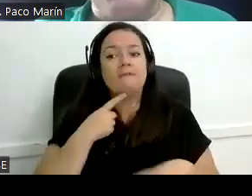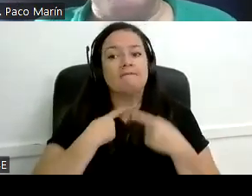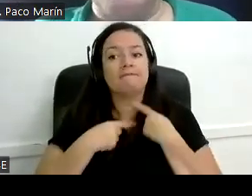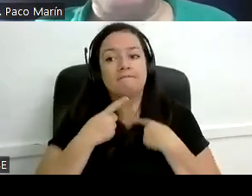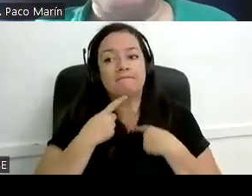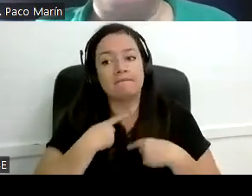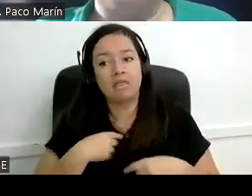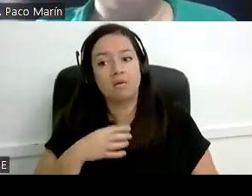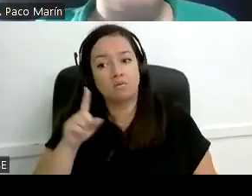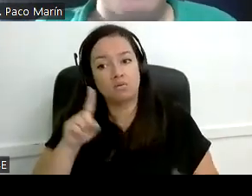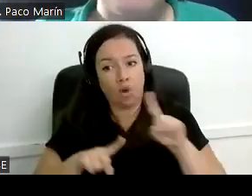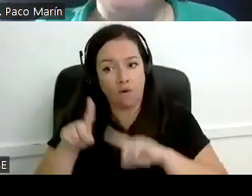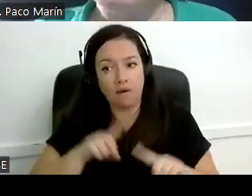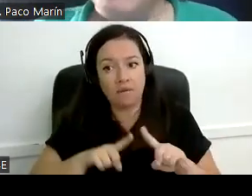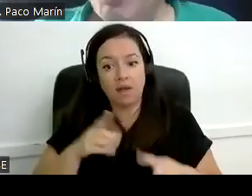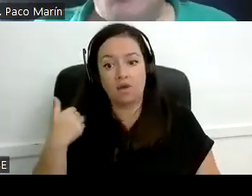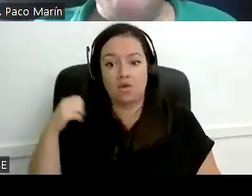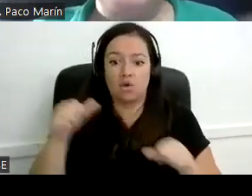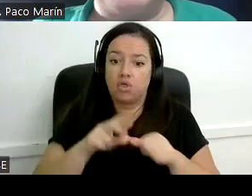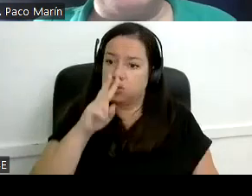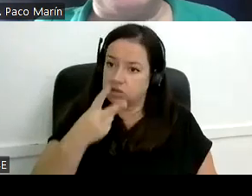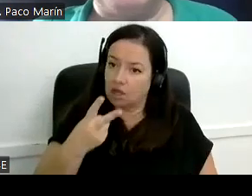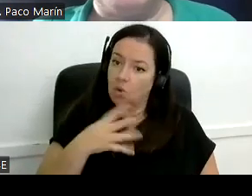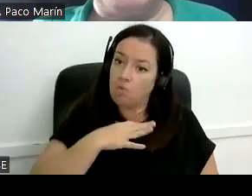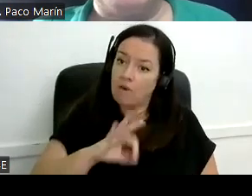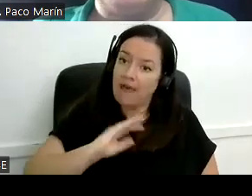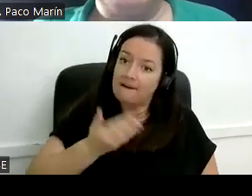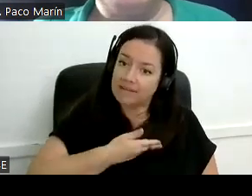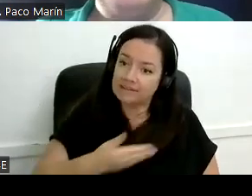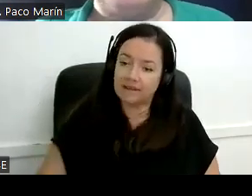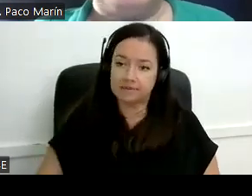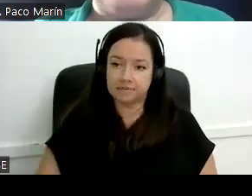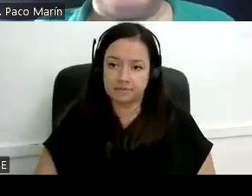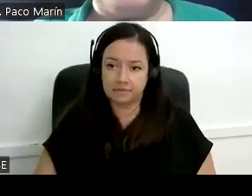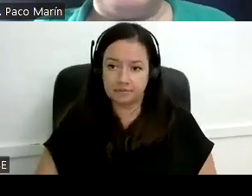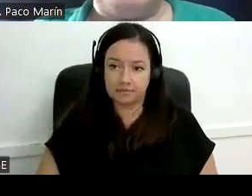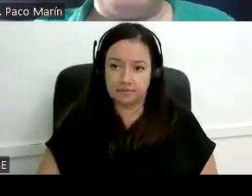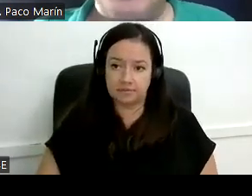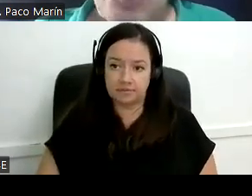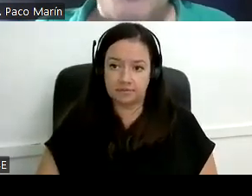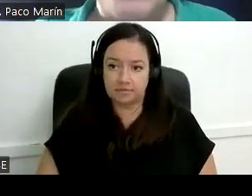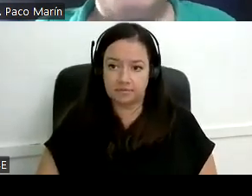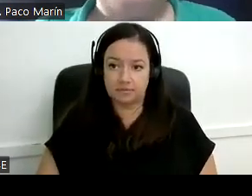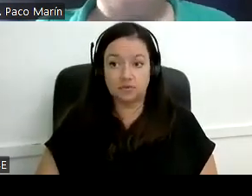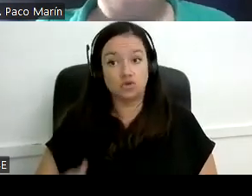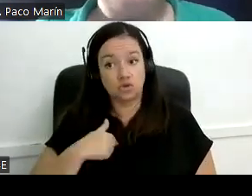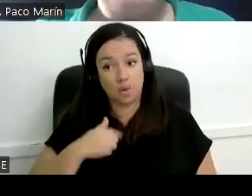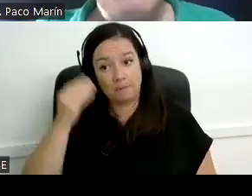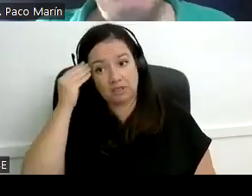haya generado un síndrome de abstinencia, lleva 2 años, es muy probable que se genere un síndrome de abstinencia. O sea que yo